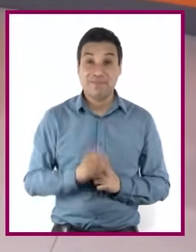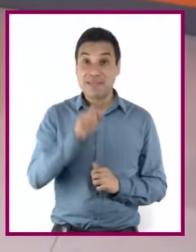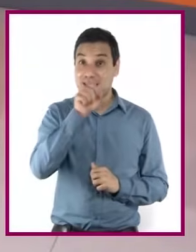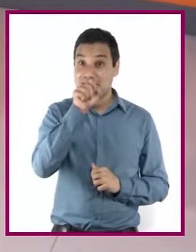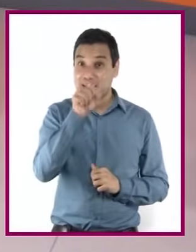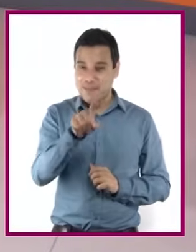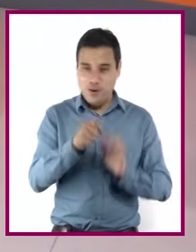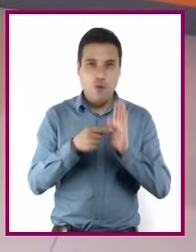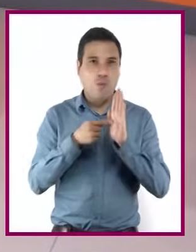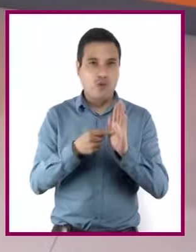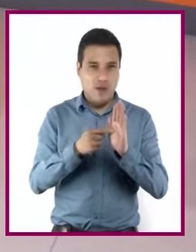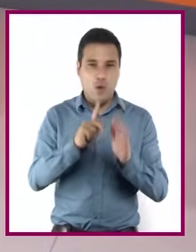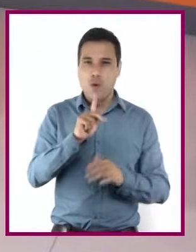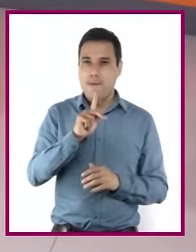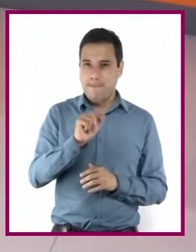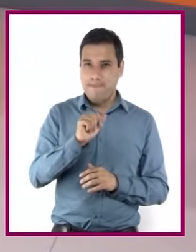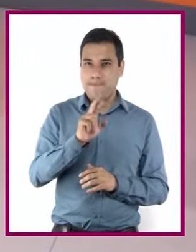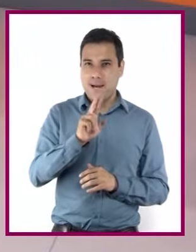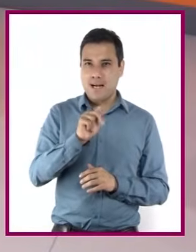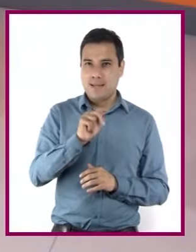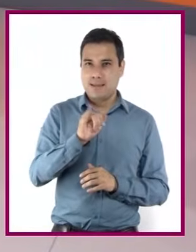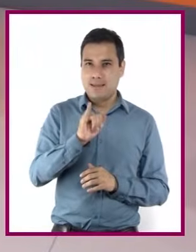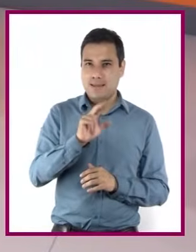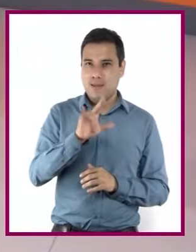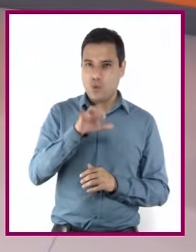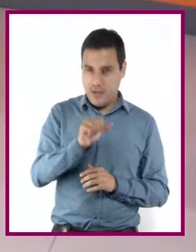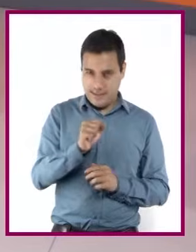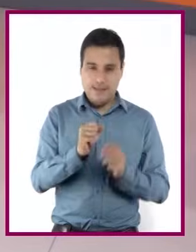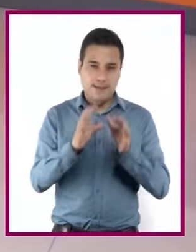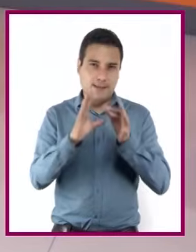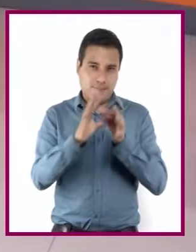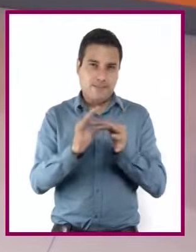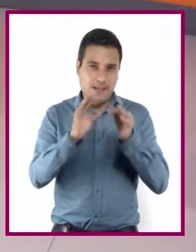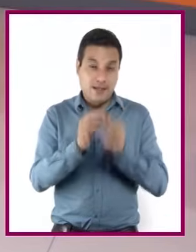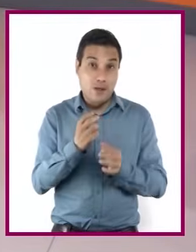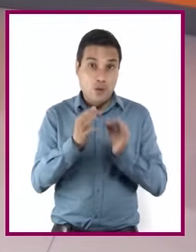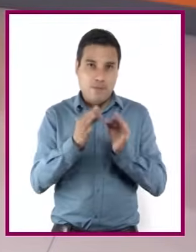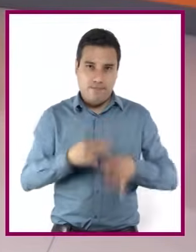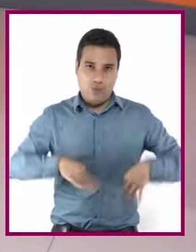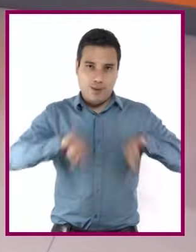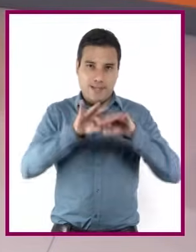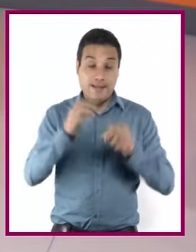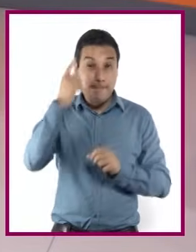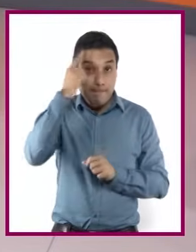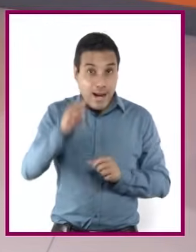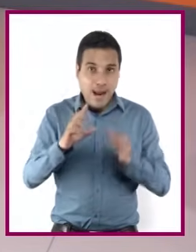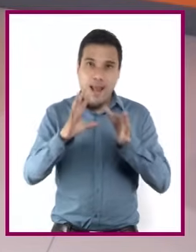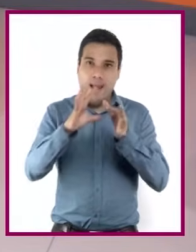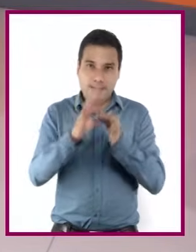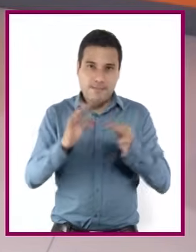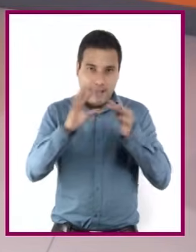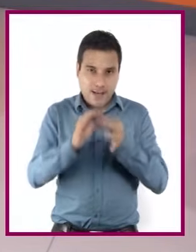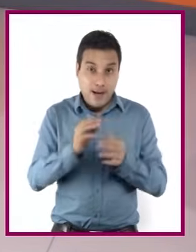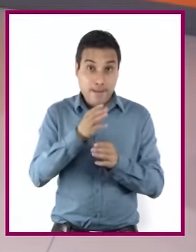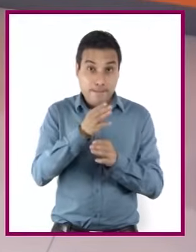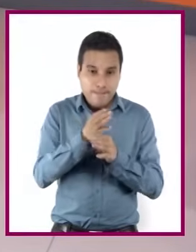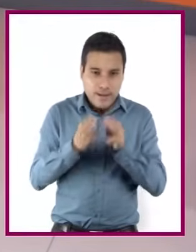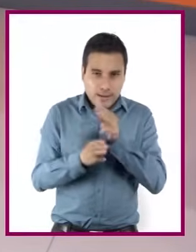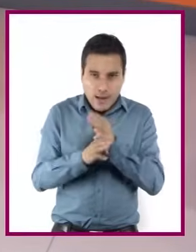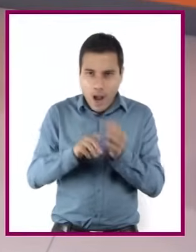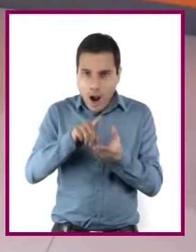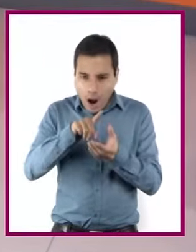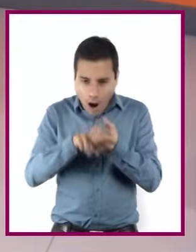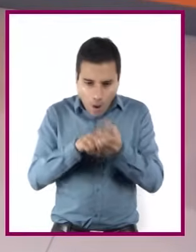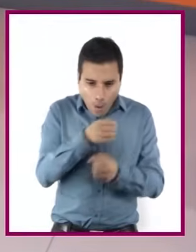de partículas, con la intención de reflexionar sobre su importancia para explicar cómo está formada la materia y